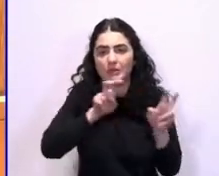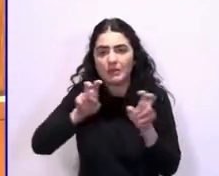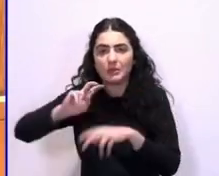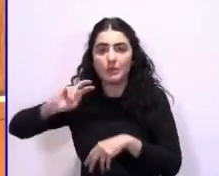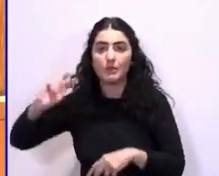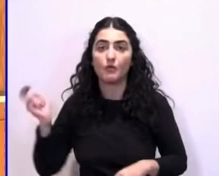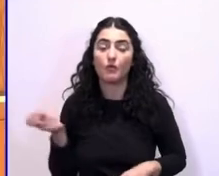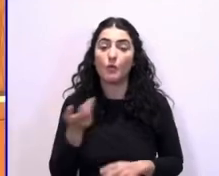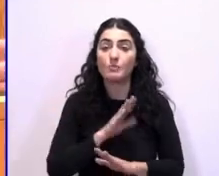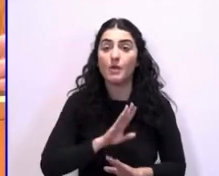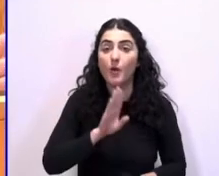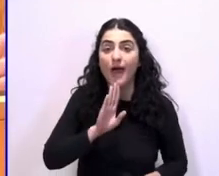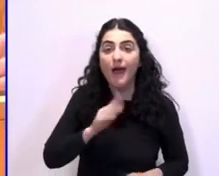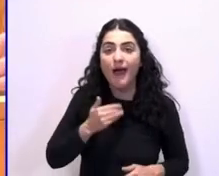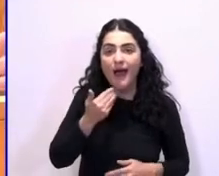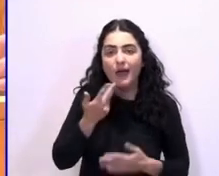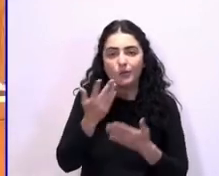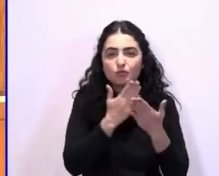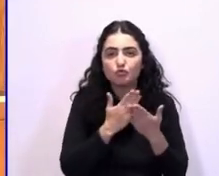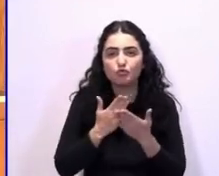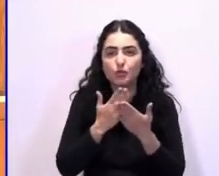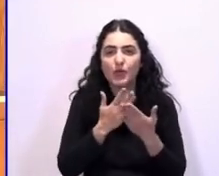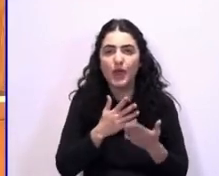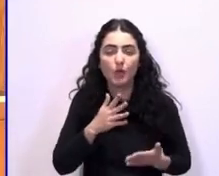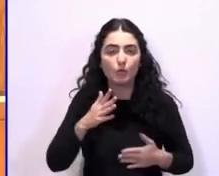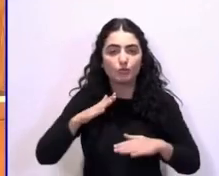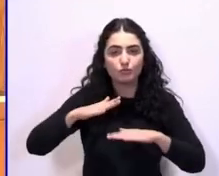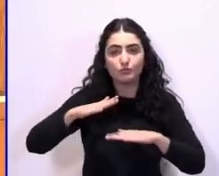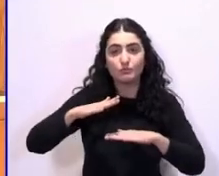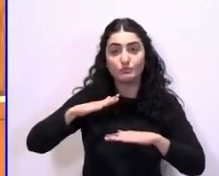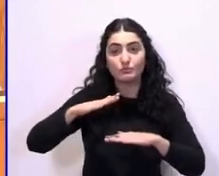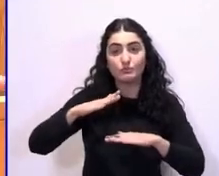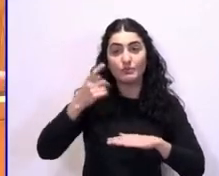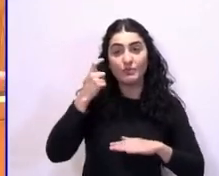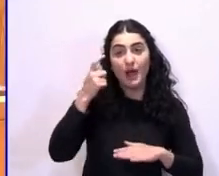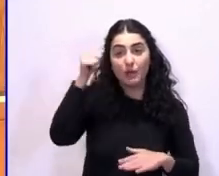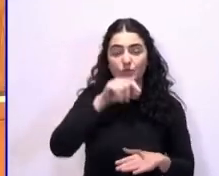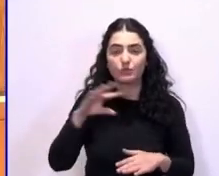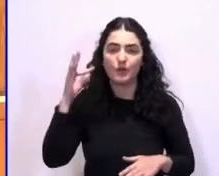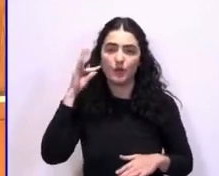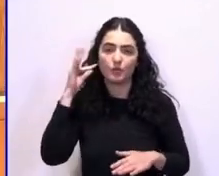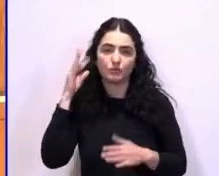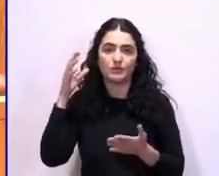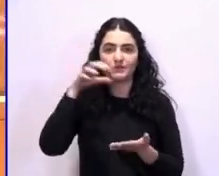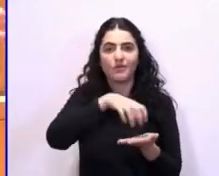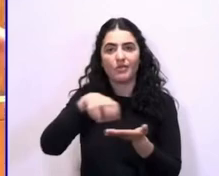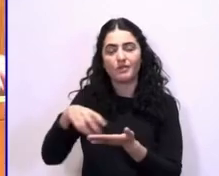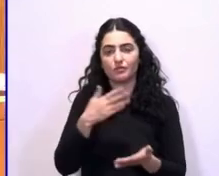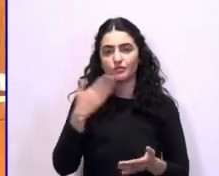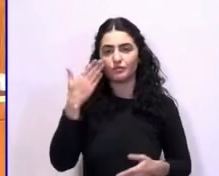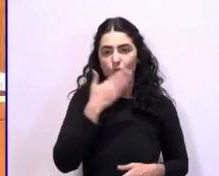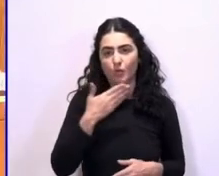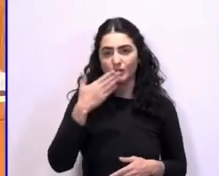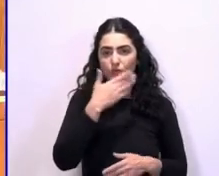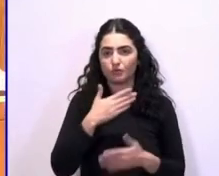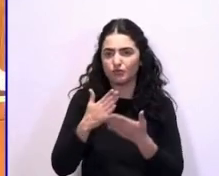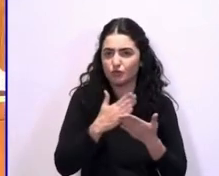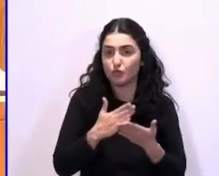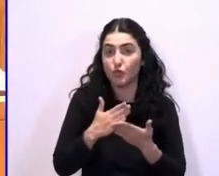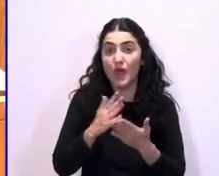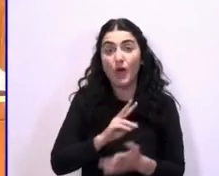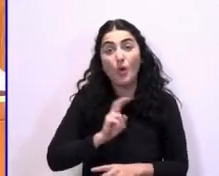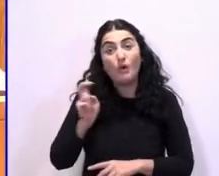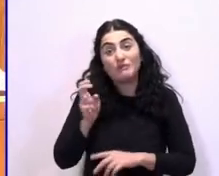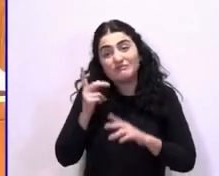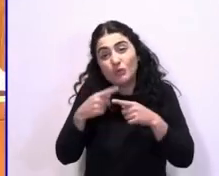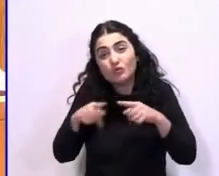debe ser estudiado por todos y todas los alumnos y alumnas de los centros educativos. Otra cosa es el adoctrinamiento religioso,